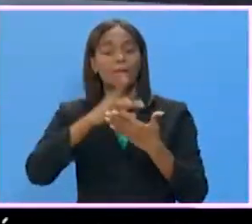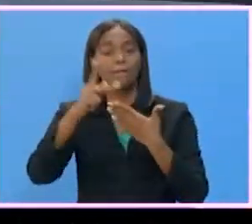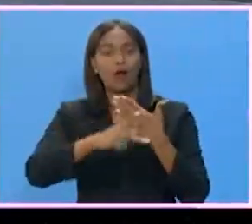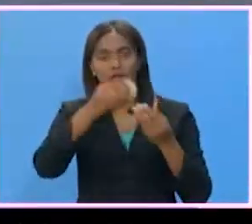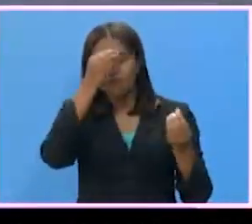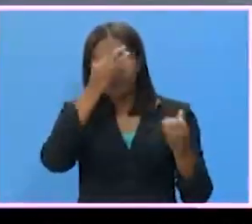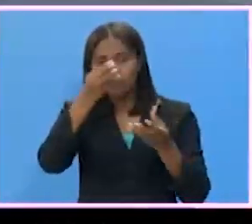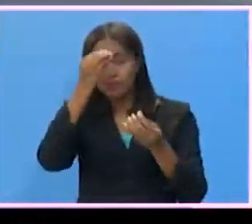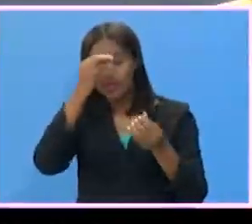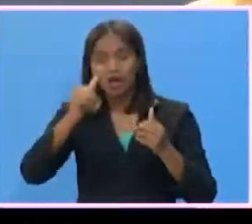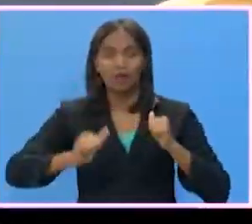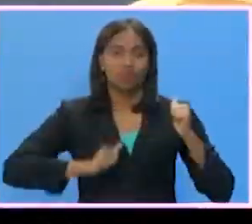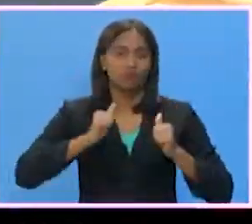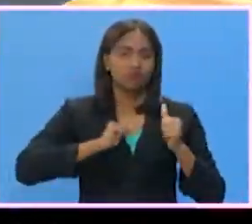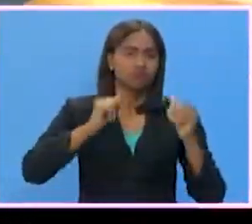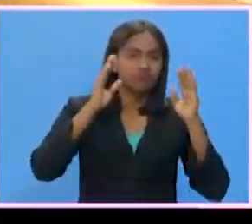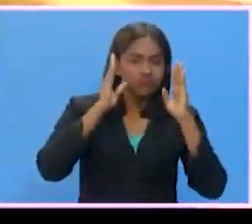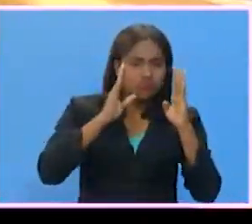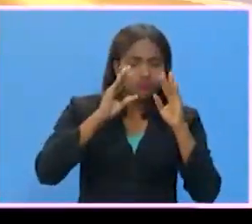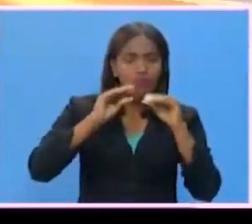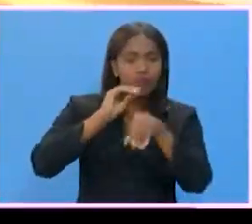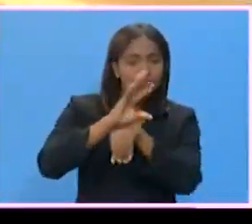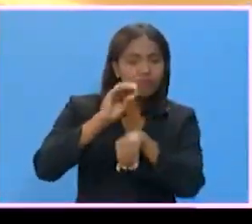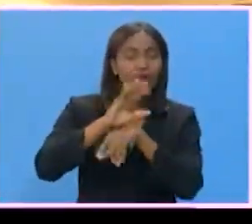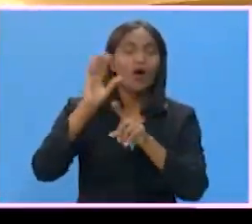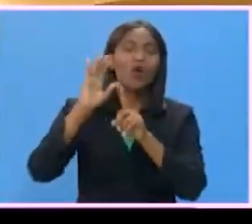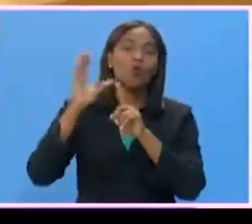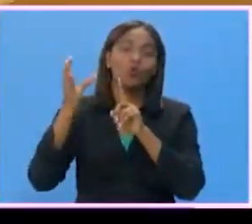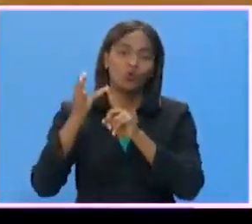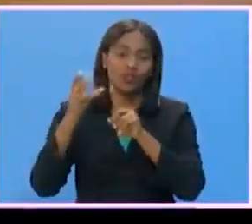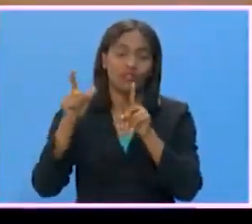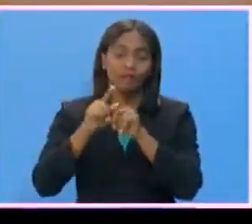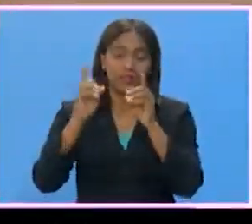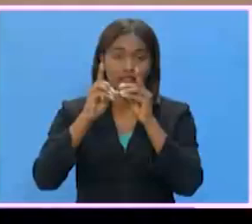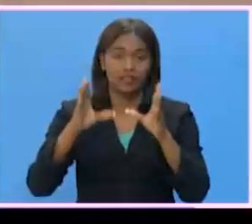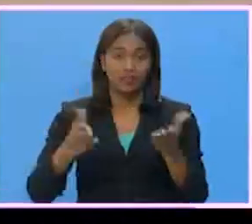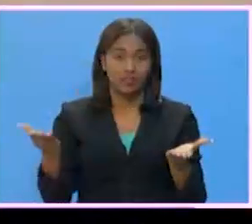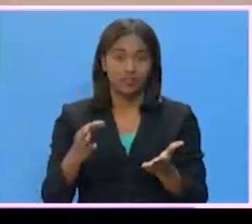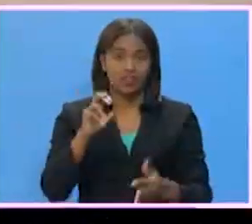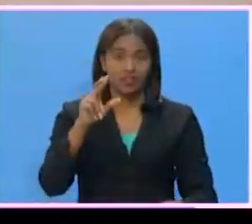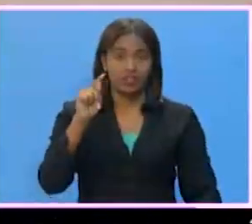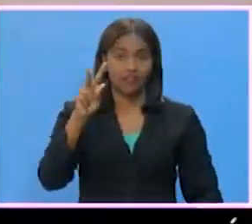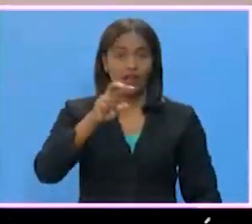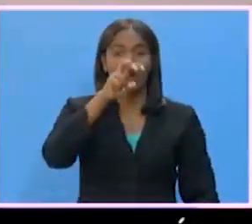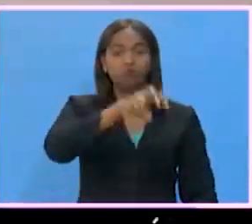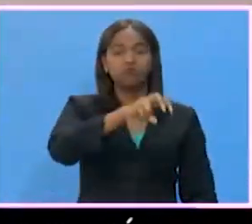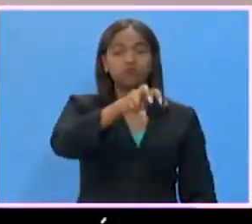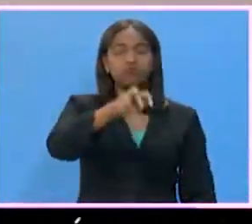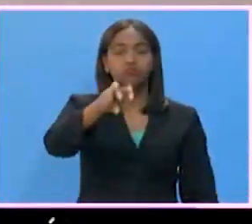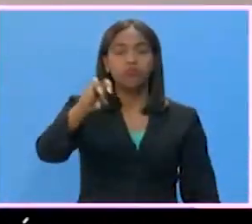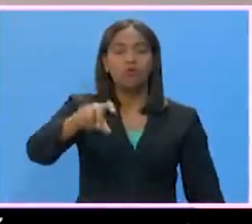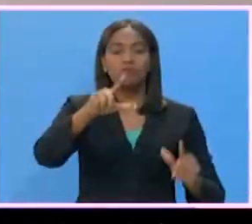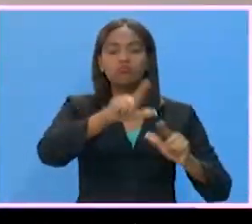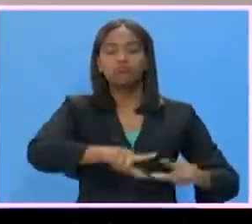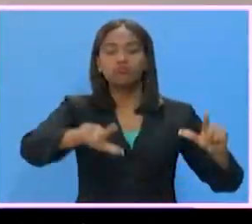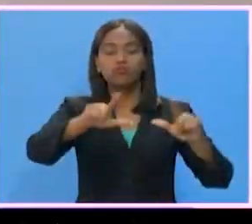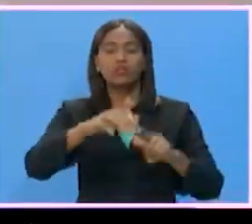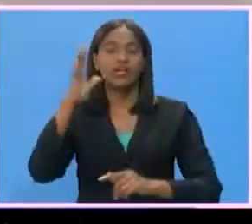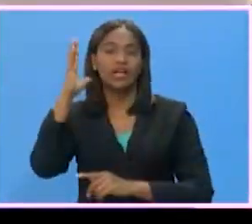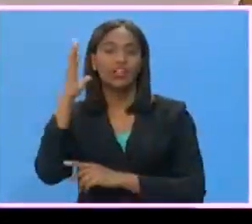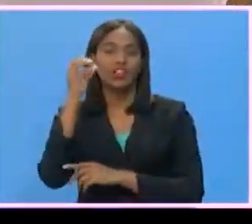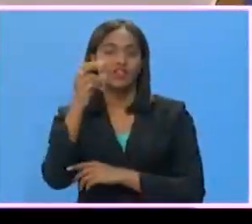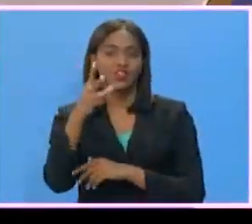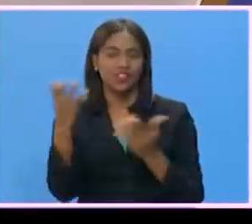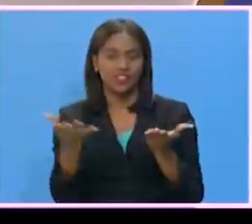informativa, de entrenamiento, orientación y cultural. El director de SER TV hizo un recorrido por algunas de las áreas de la radio televisora